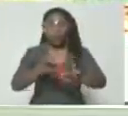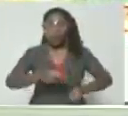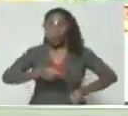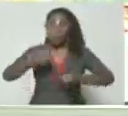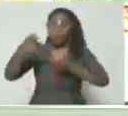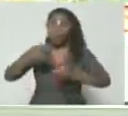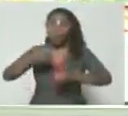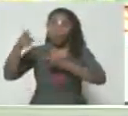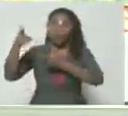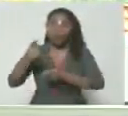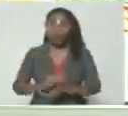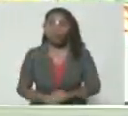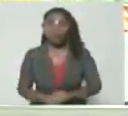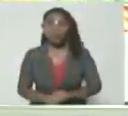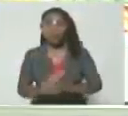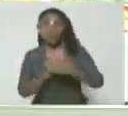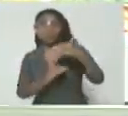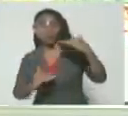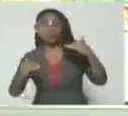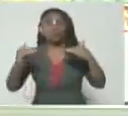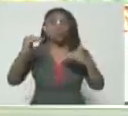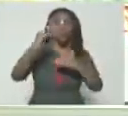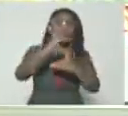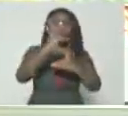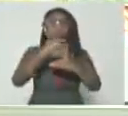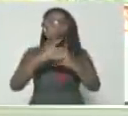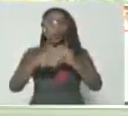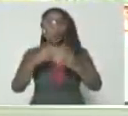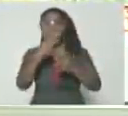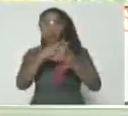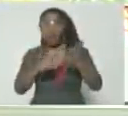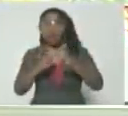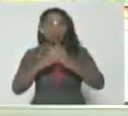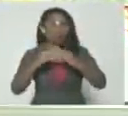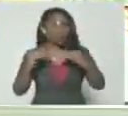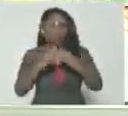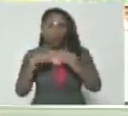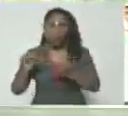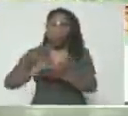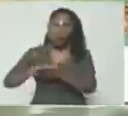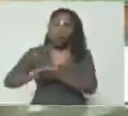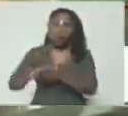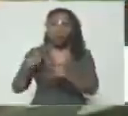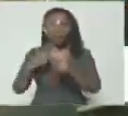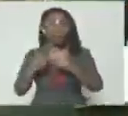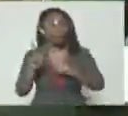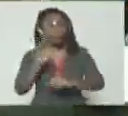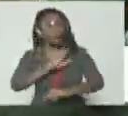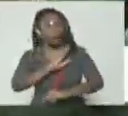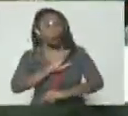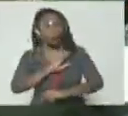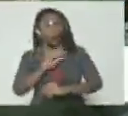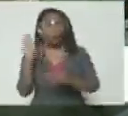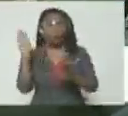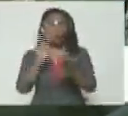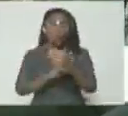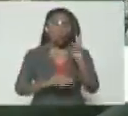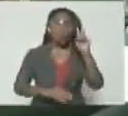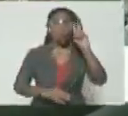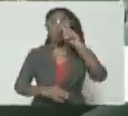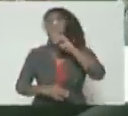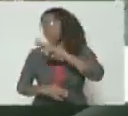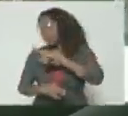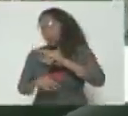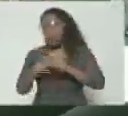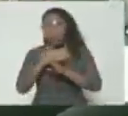exportación, la elevación de la calidad del producto, todo resolviéndolo, pero tenemos puesta la vista a